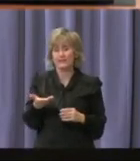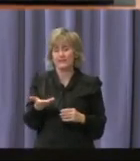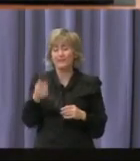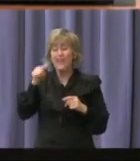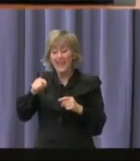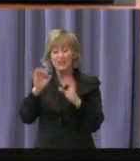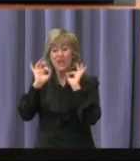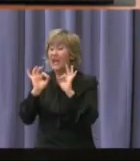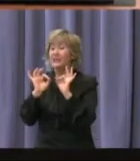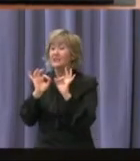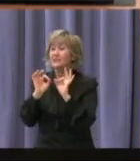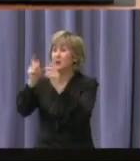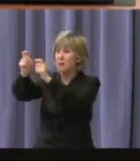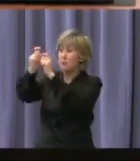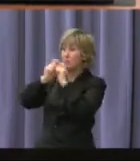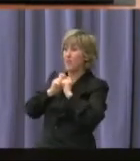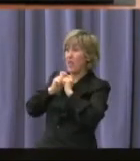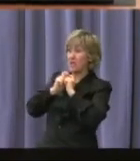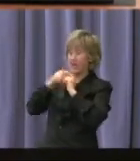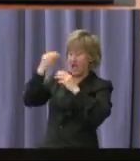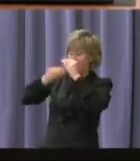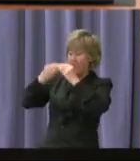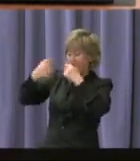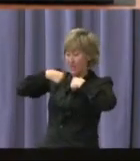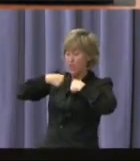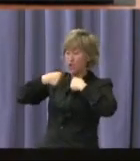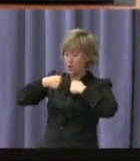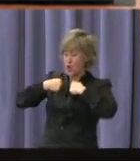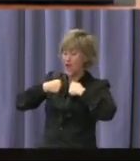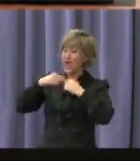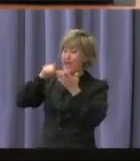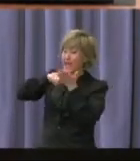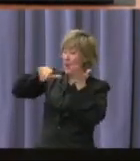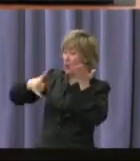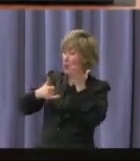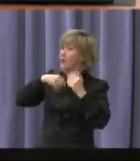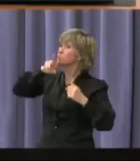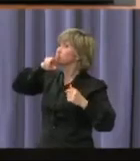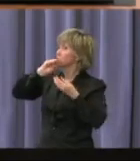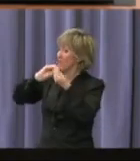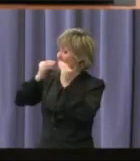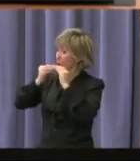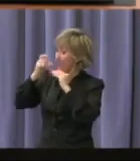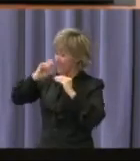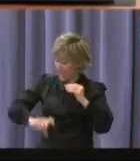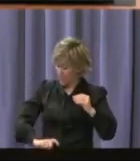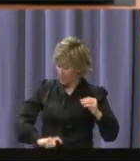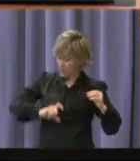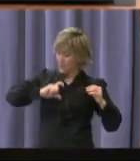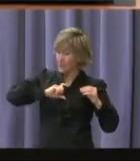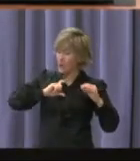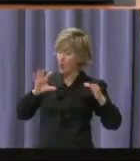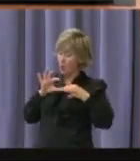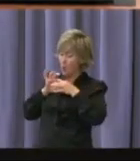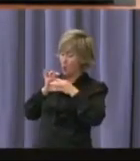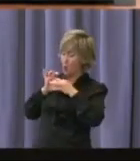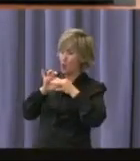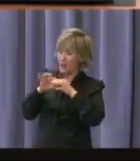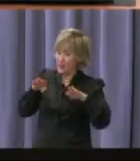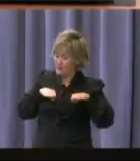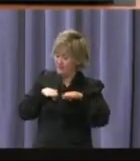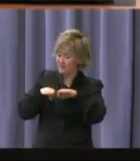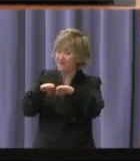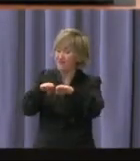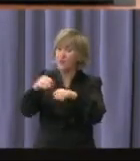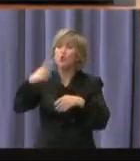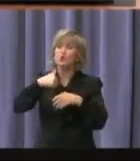lo que nos han dicho que somos. ¿Esto qué quiere decir? Que lenguaje y autoestima van de la mano. Y eso no lo digo yo porque lo sepa como filóloga.